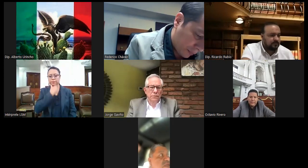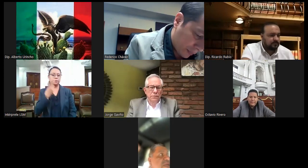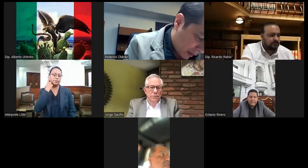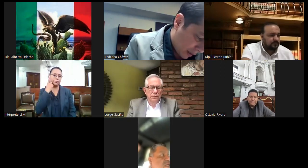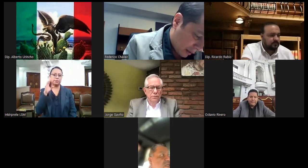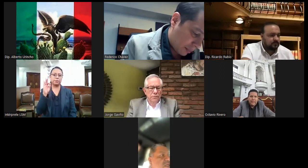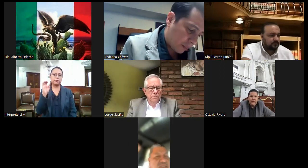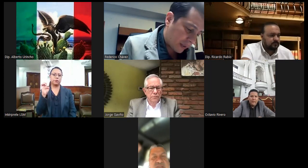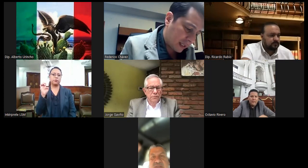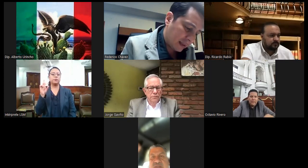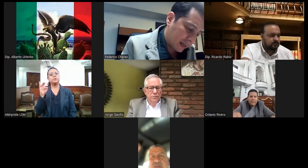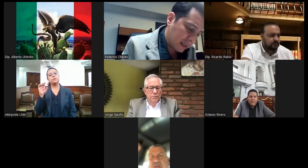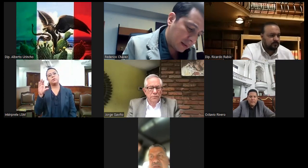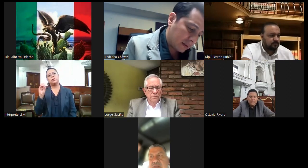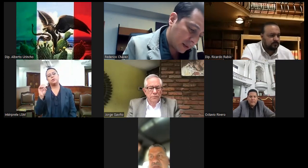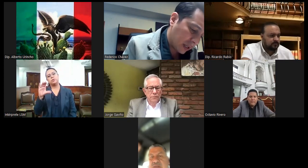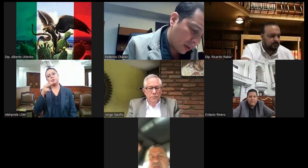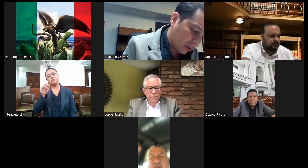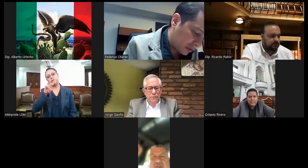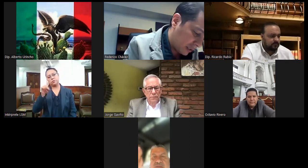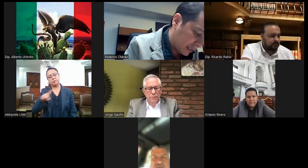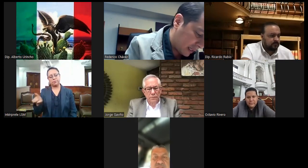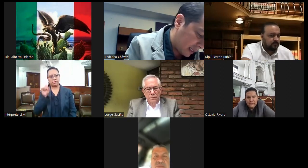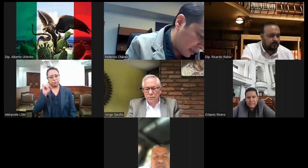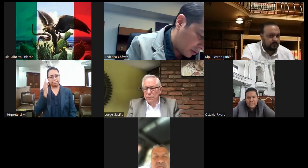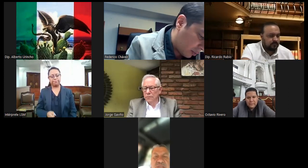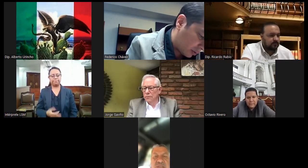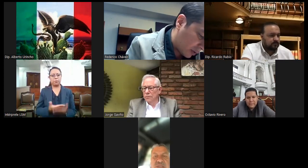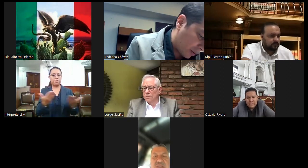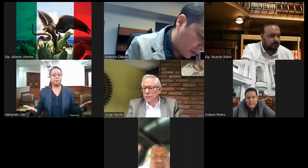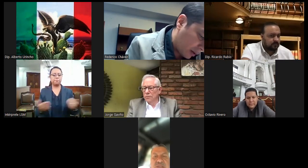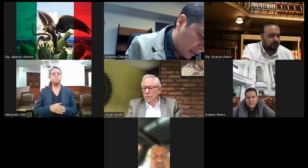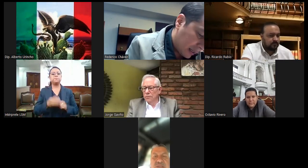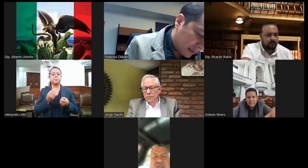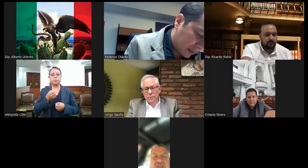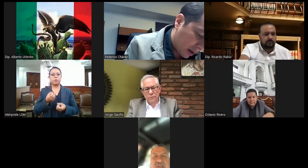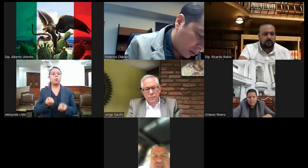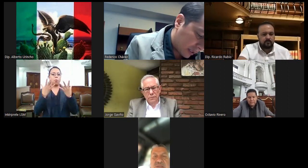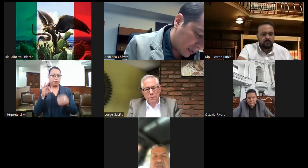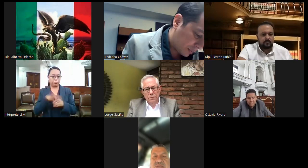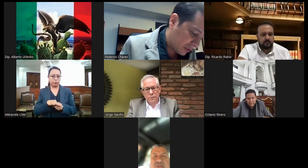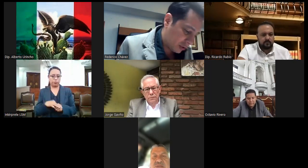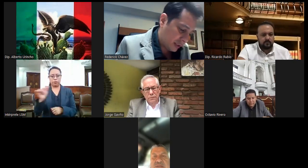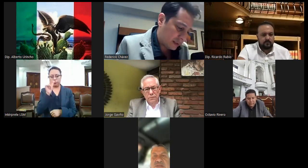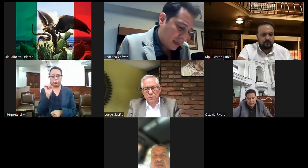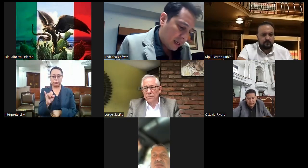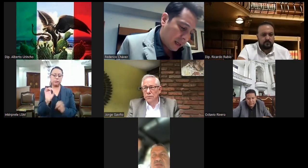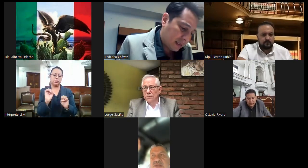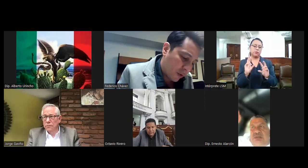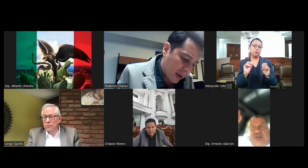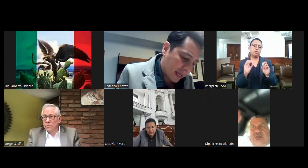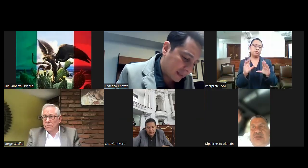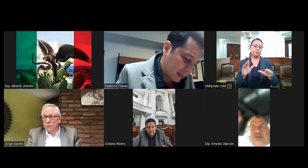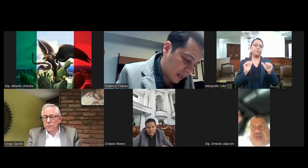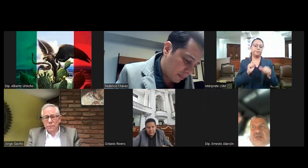favor. Diputado presidente, el resultado de la votación es el siguiente: 12 votos a favor, 0 en contra, 0 abstenciones. Y